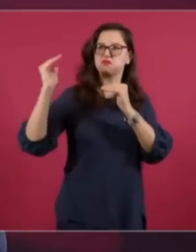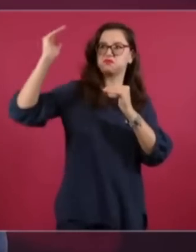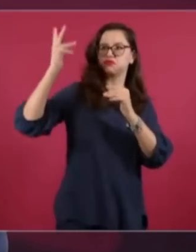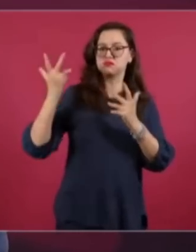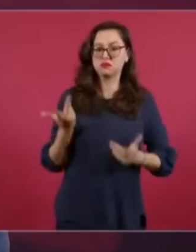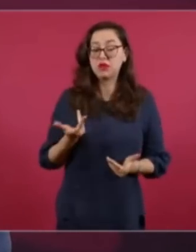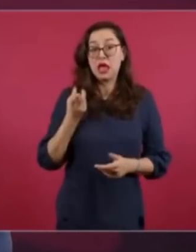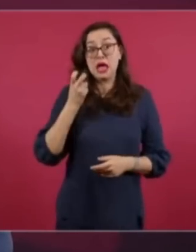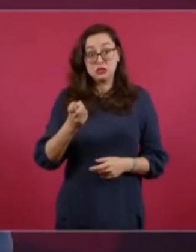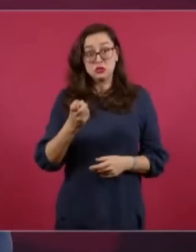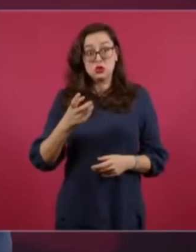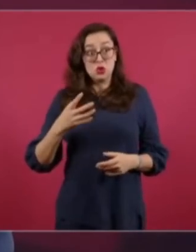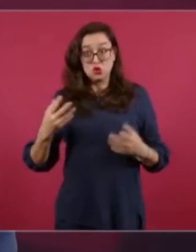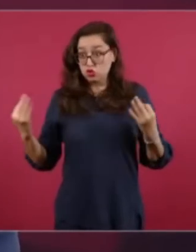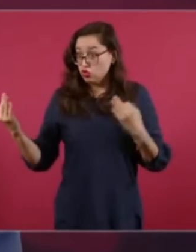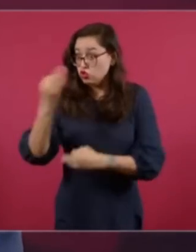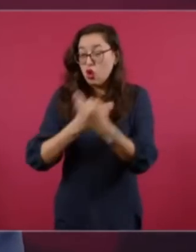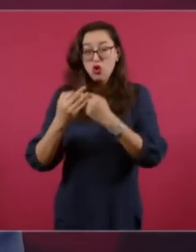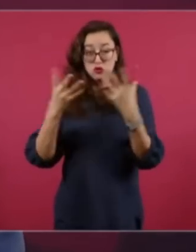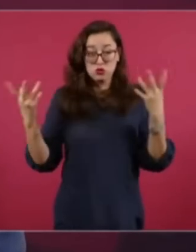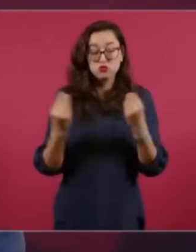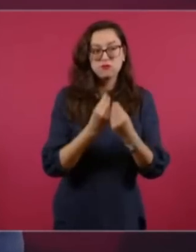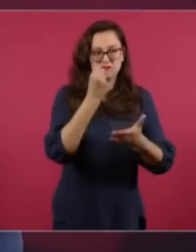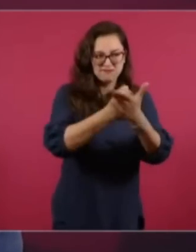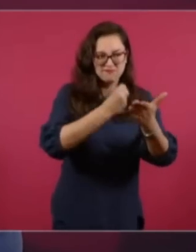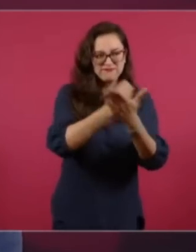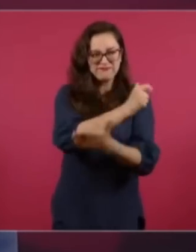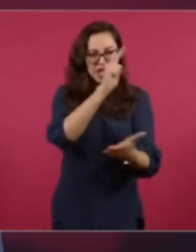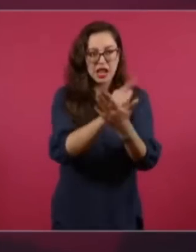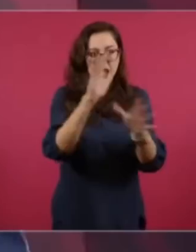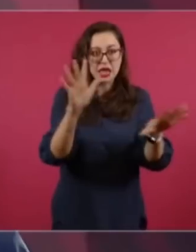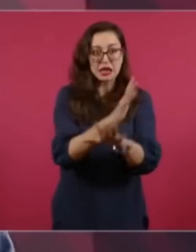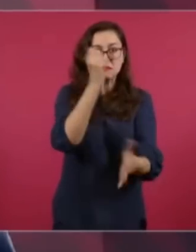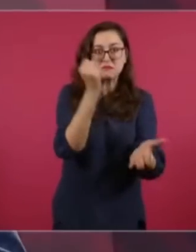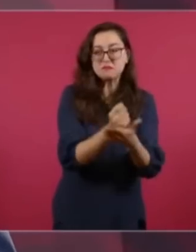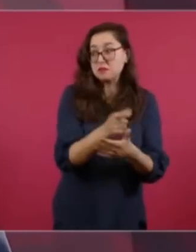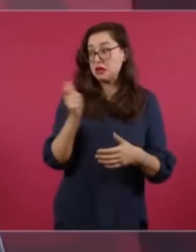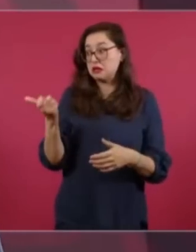el día que se apruebe esa reforma. Y lo otro